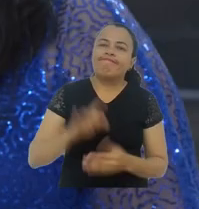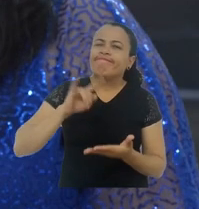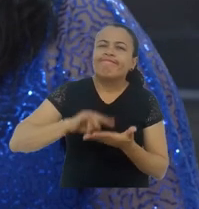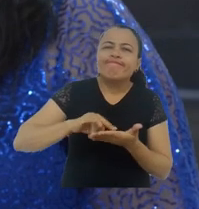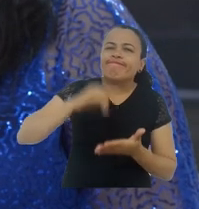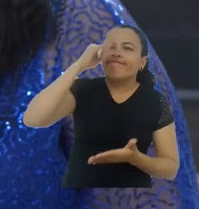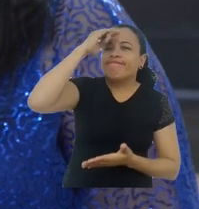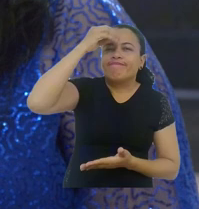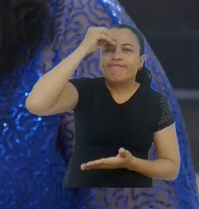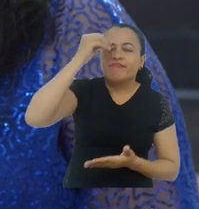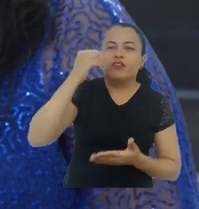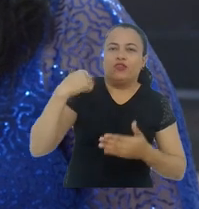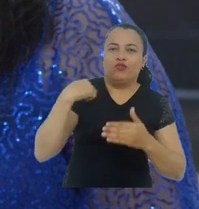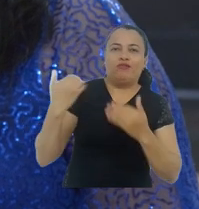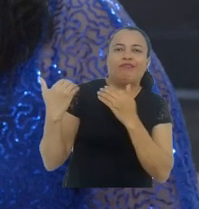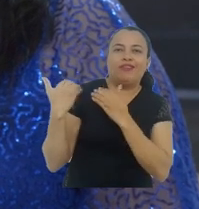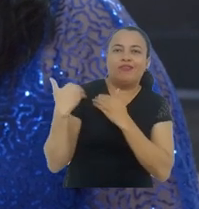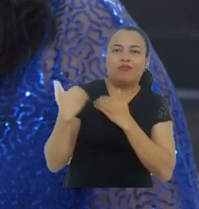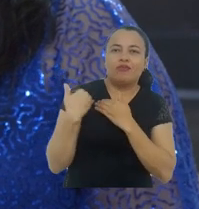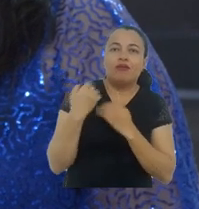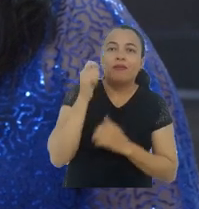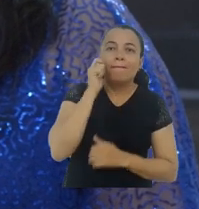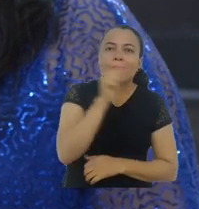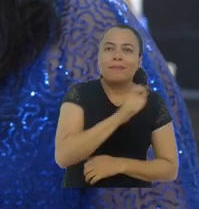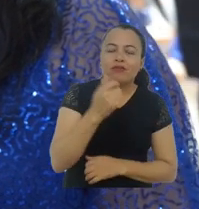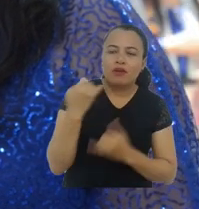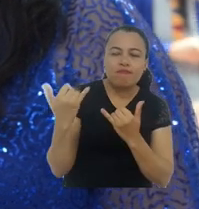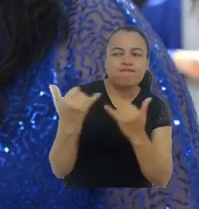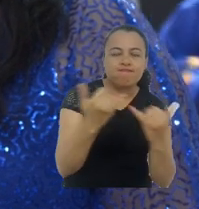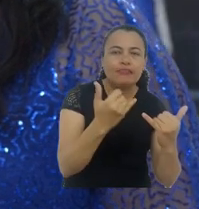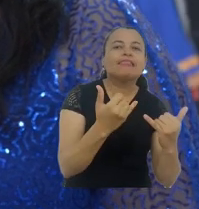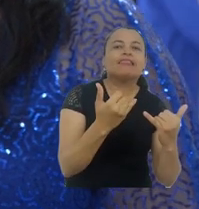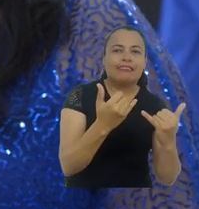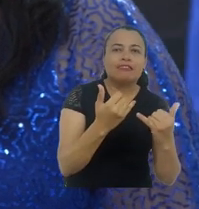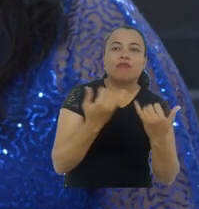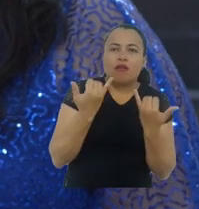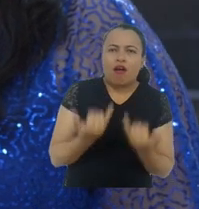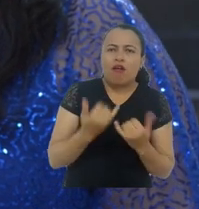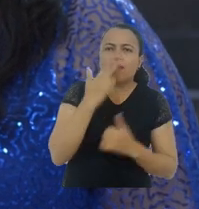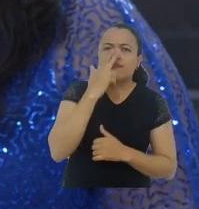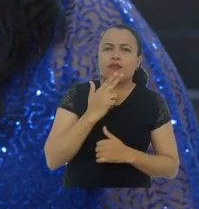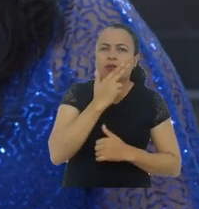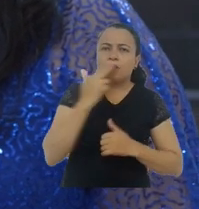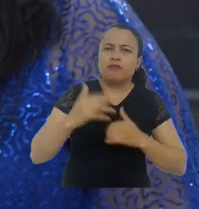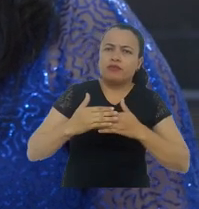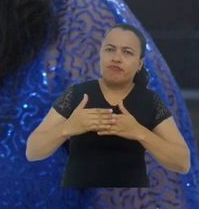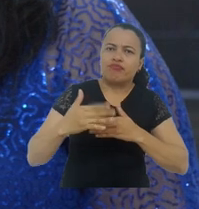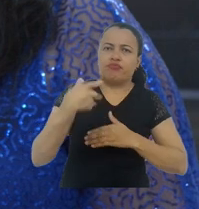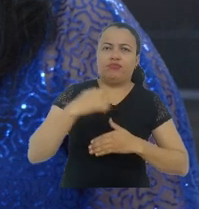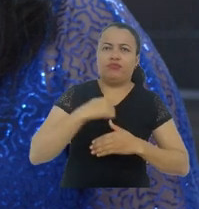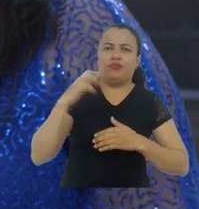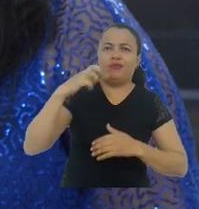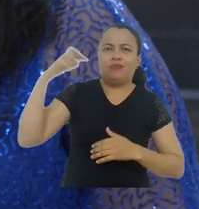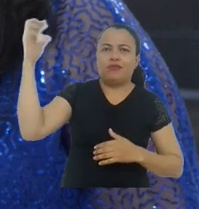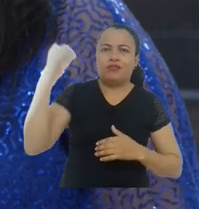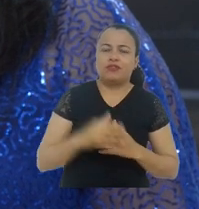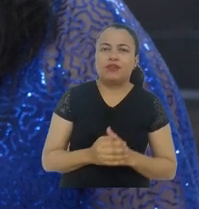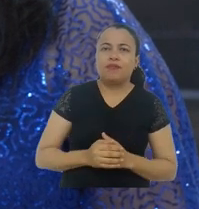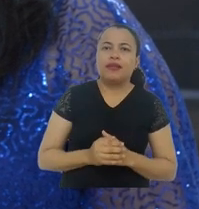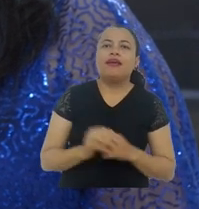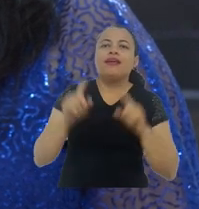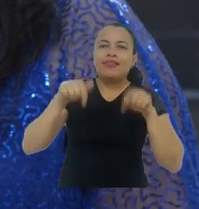Me dejó una enseñanza de ser muy responsable con la realidad humana, con el compromiso que tendré ahora como